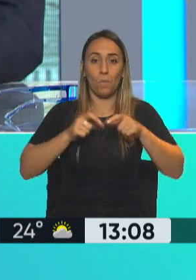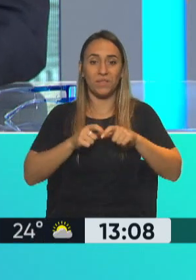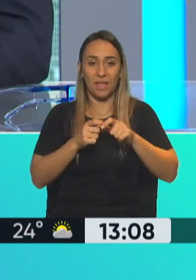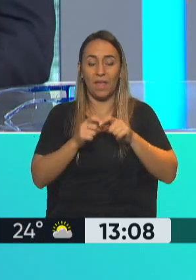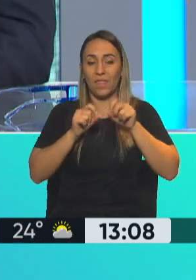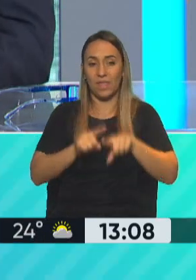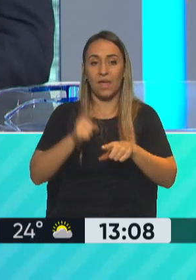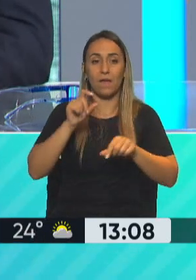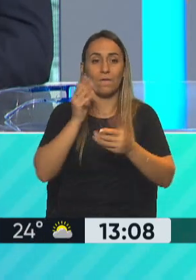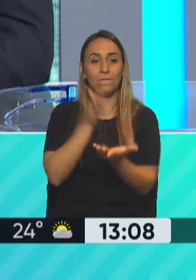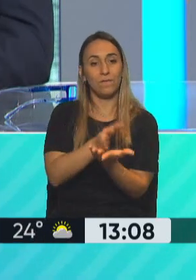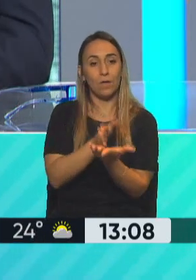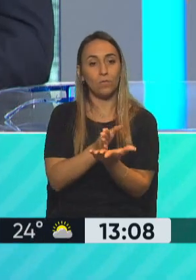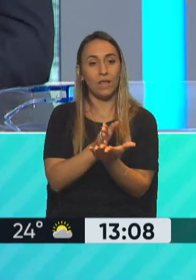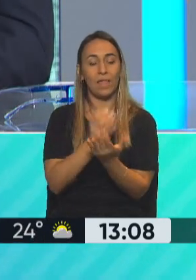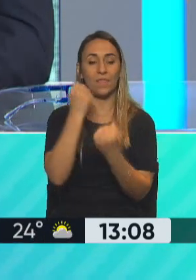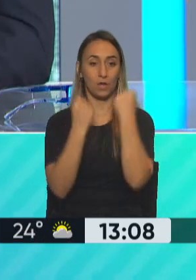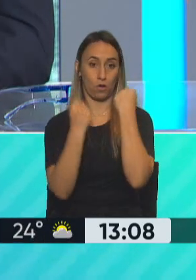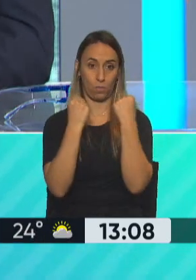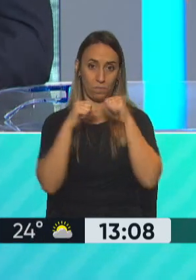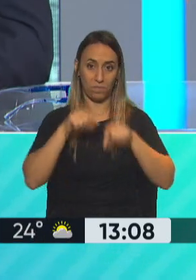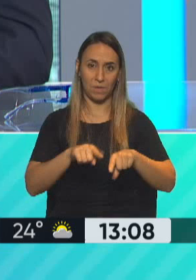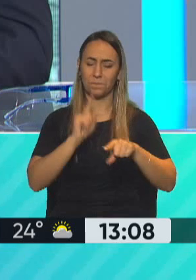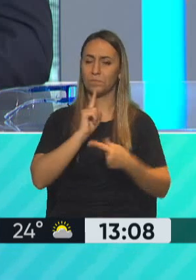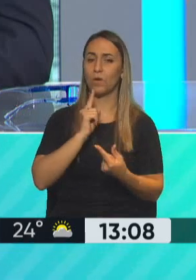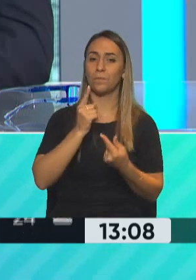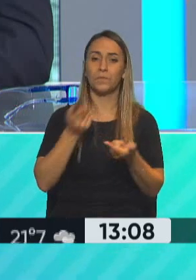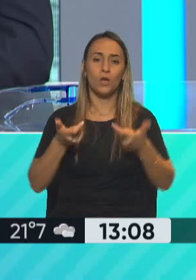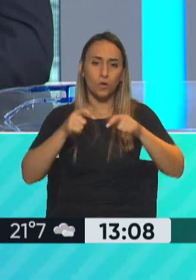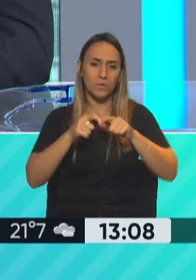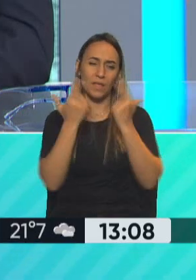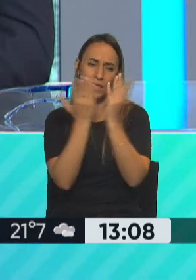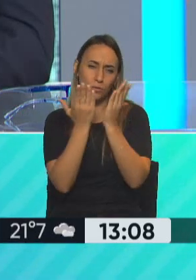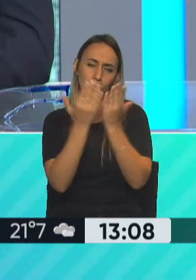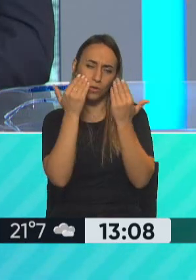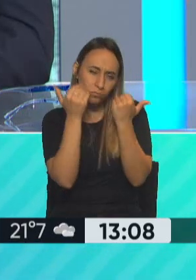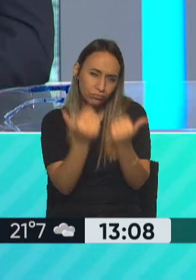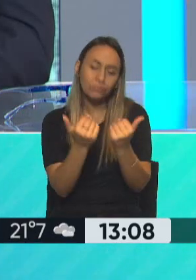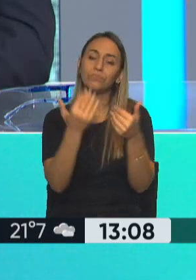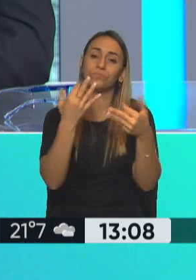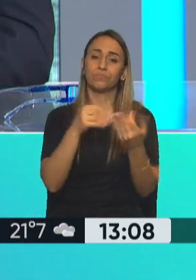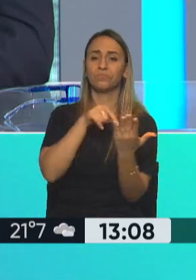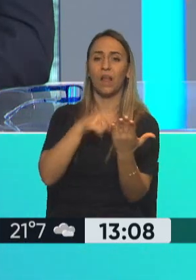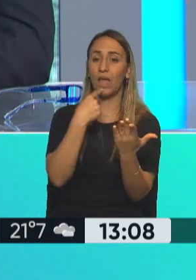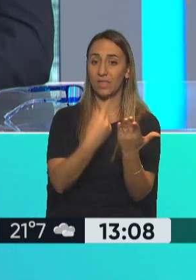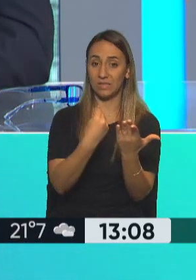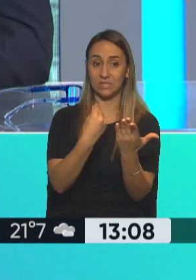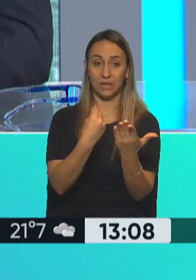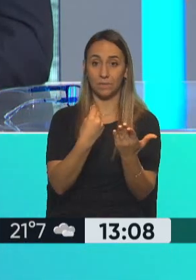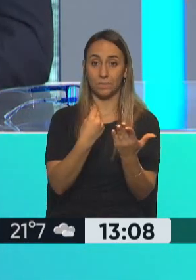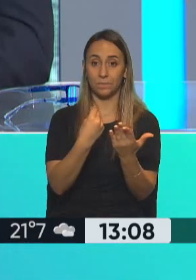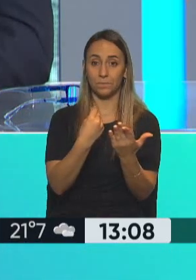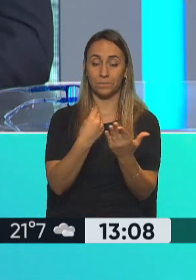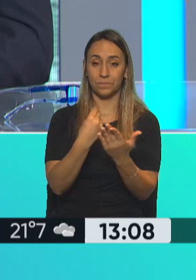Facultad de Ciencias Económicas. Lo que dice el dictamen de este comité o el estudio, en principio no hay afectación